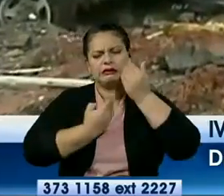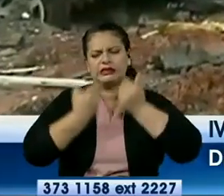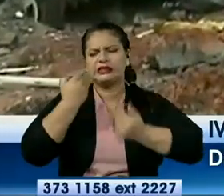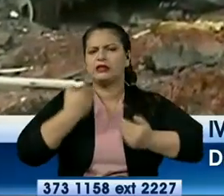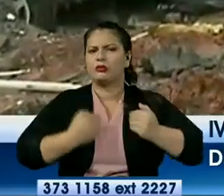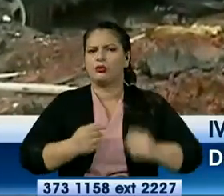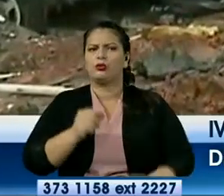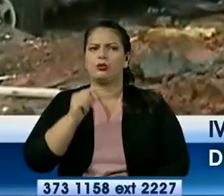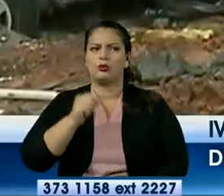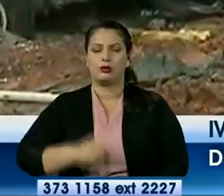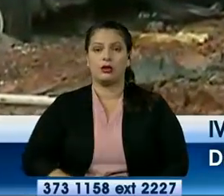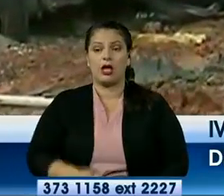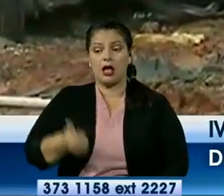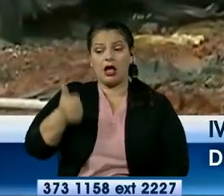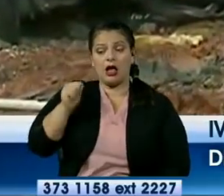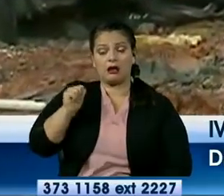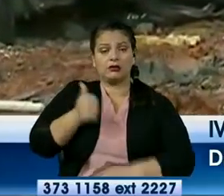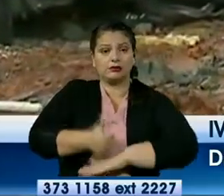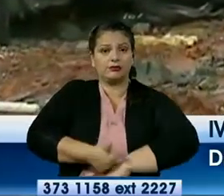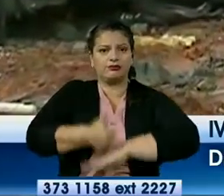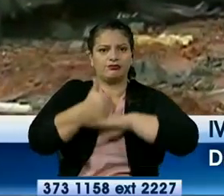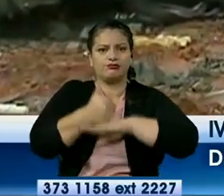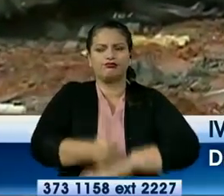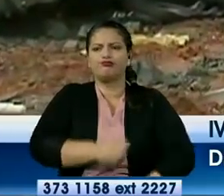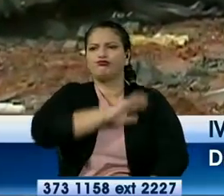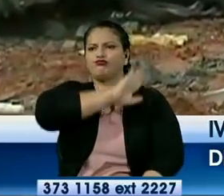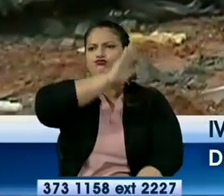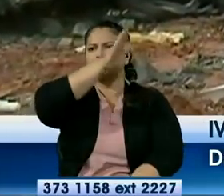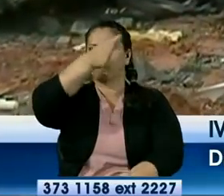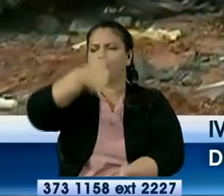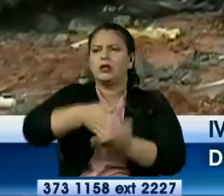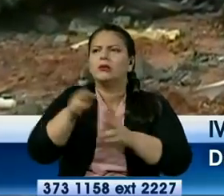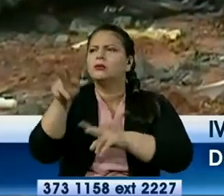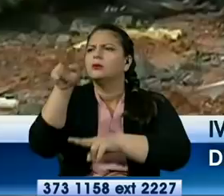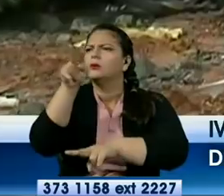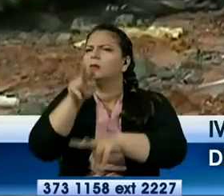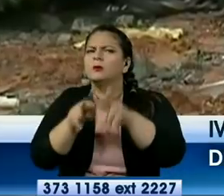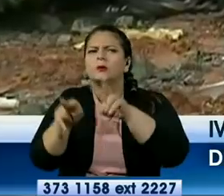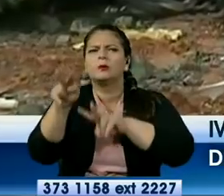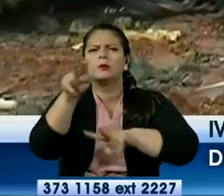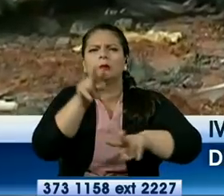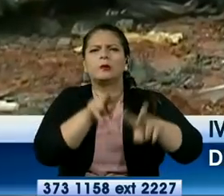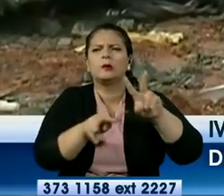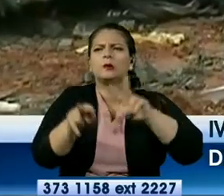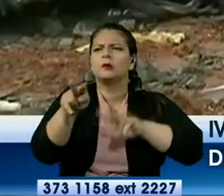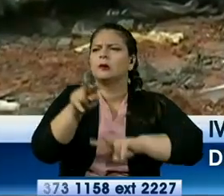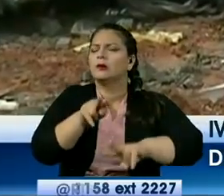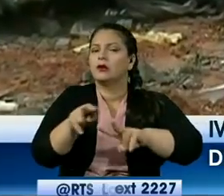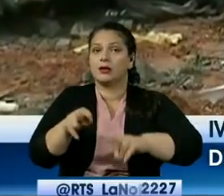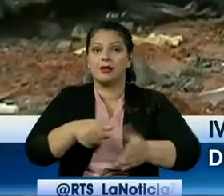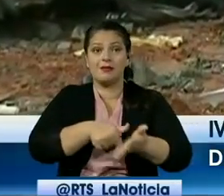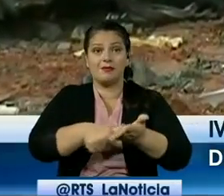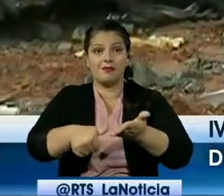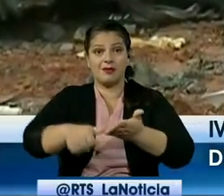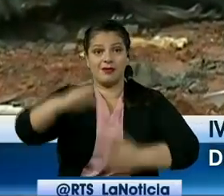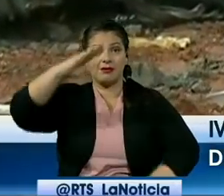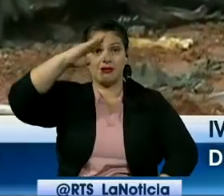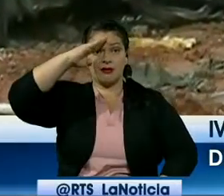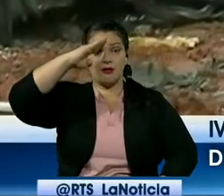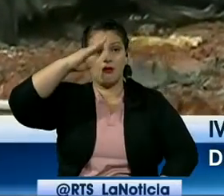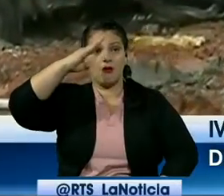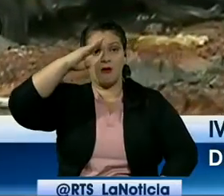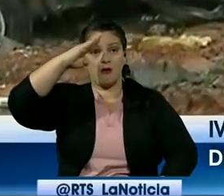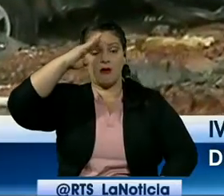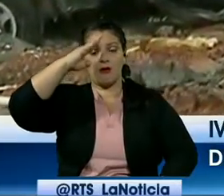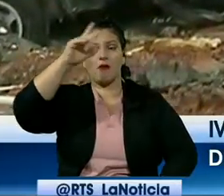nuevo recorrido por esta zona. Estaban encabezados por el ministro del Interior, César Navas, el fiscal general de